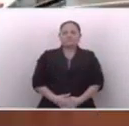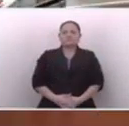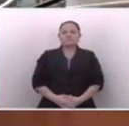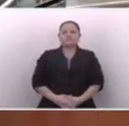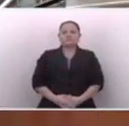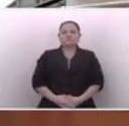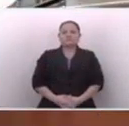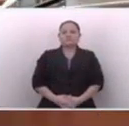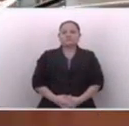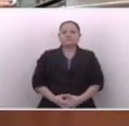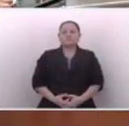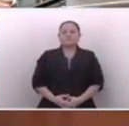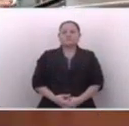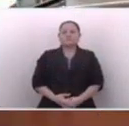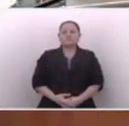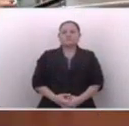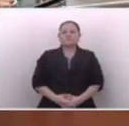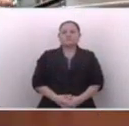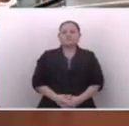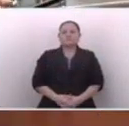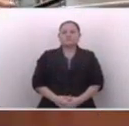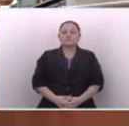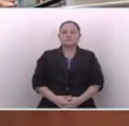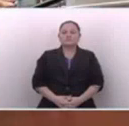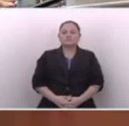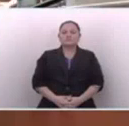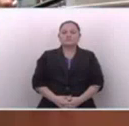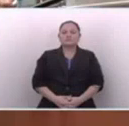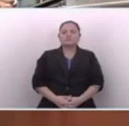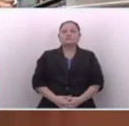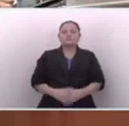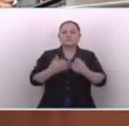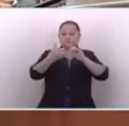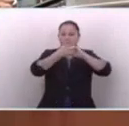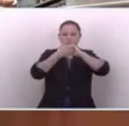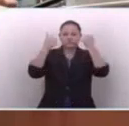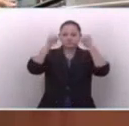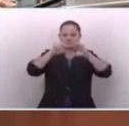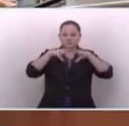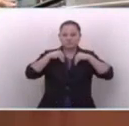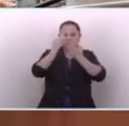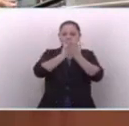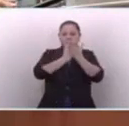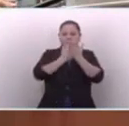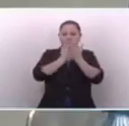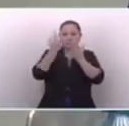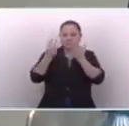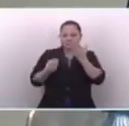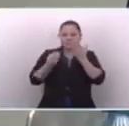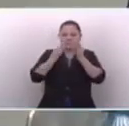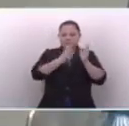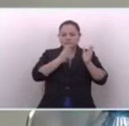Reformas Electorales, pero también no podemos adelantar criterios porque no sabemos si el diputado Auerbach decidió